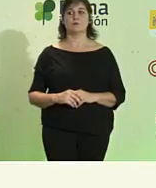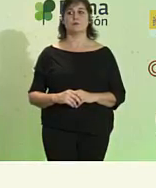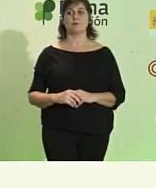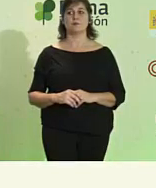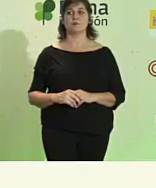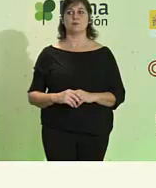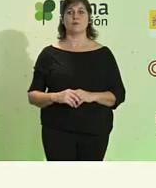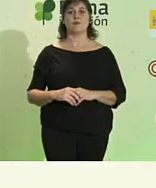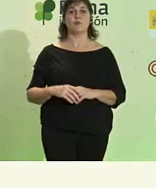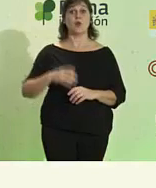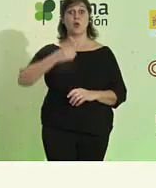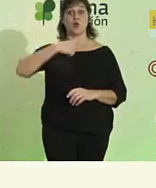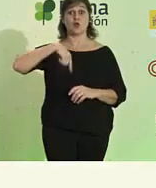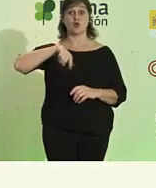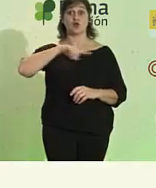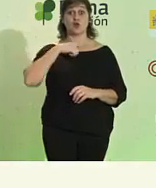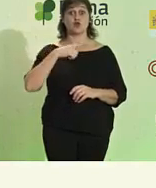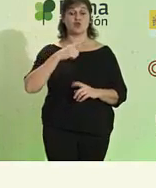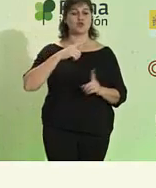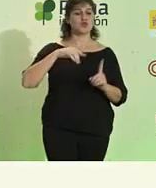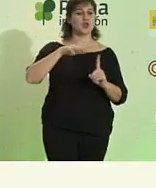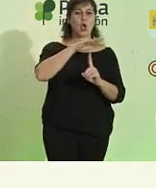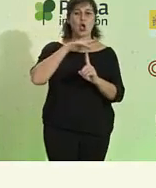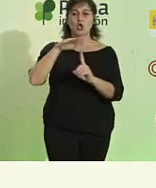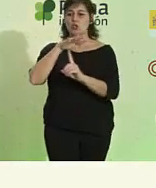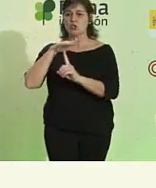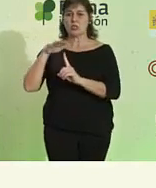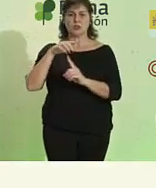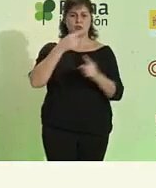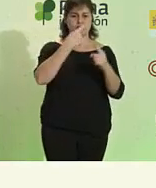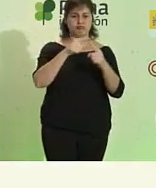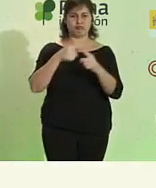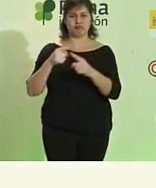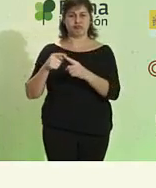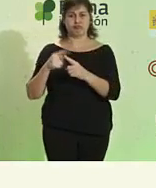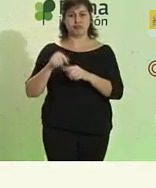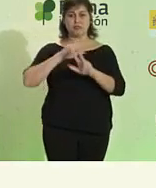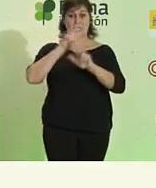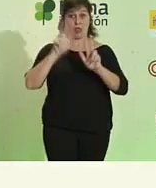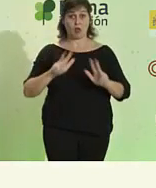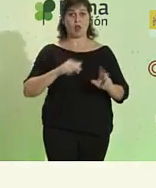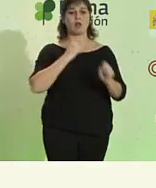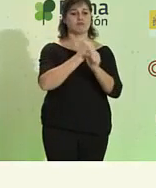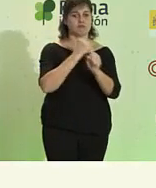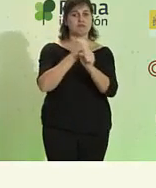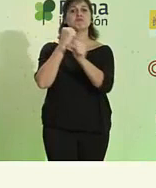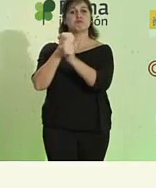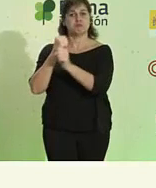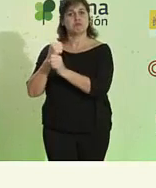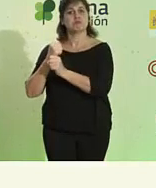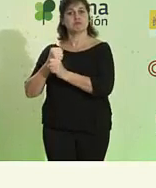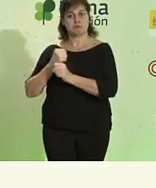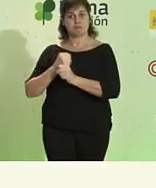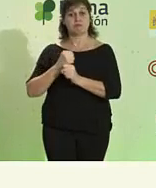Hemos trabajado en diferentes contextos internacionalmente, por ejemplo,